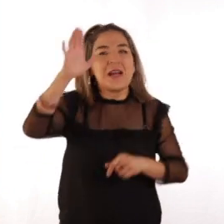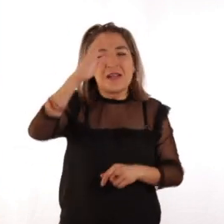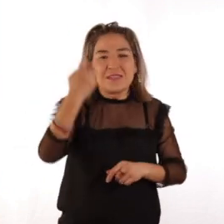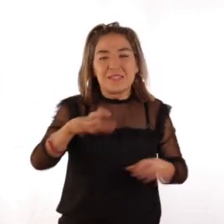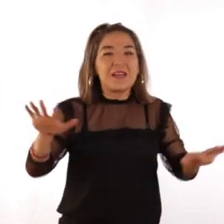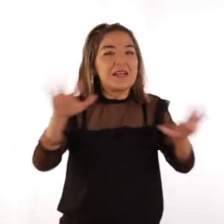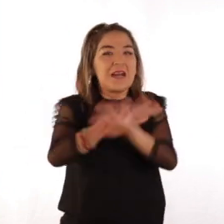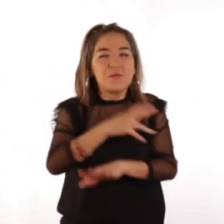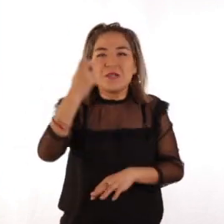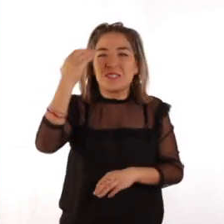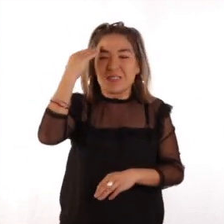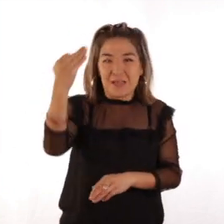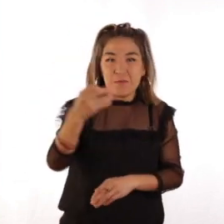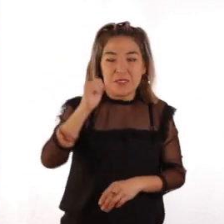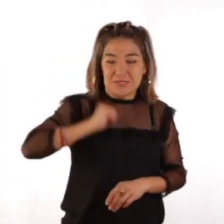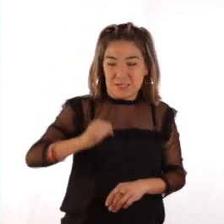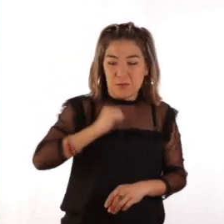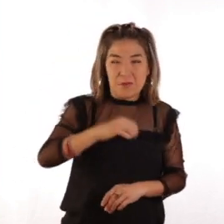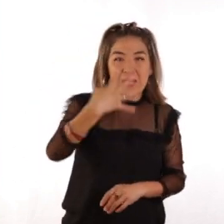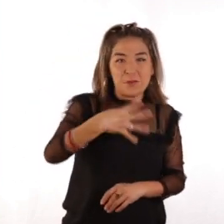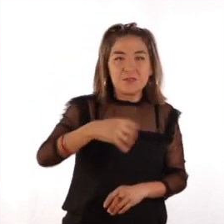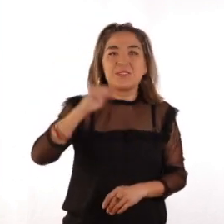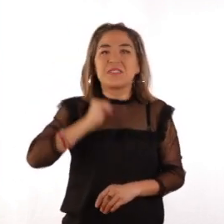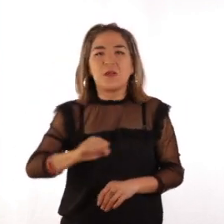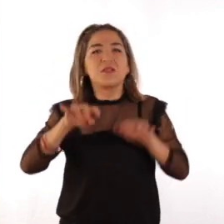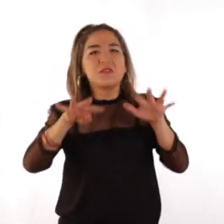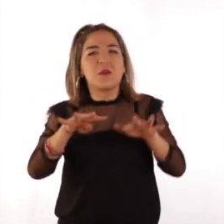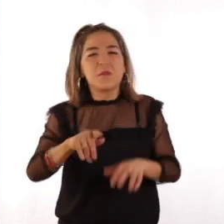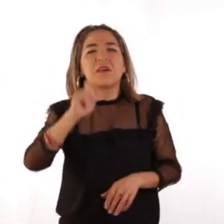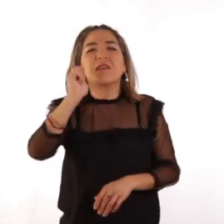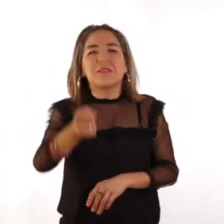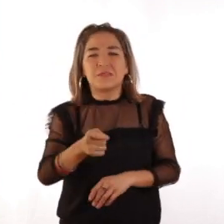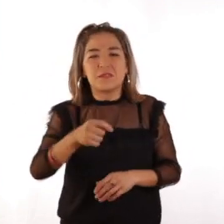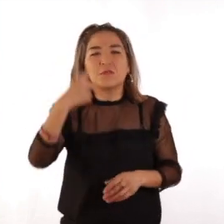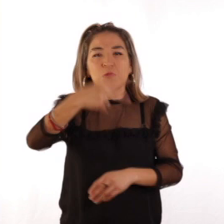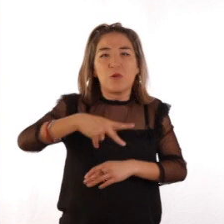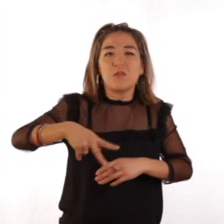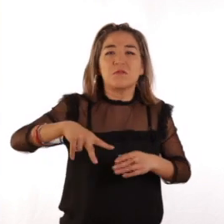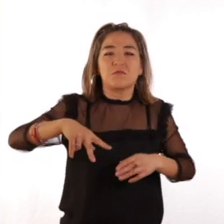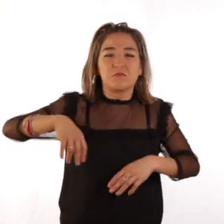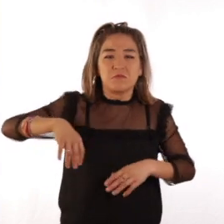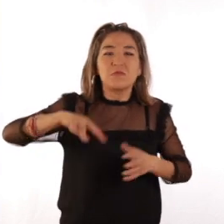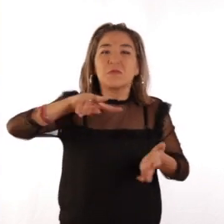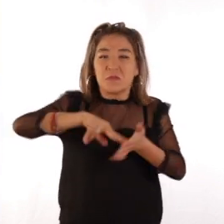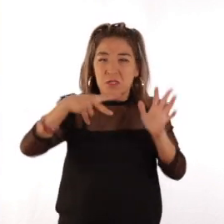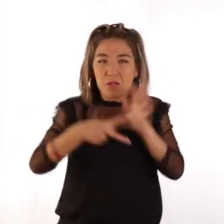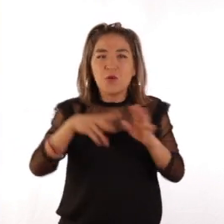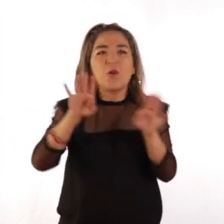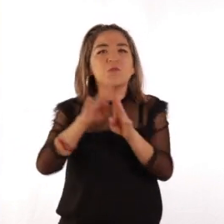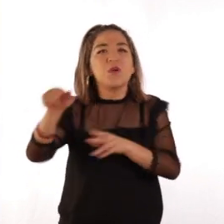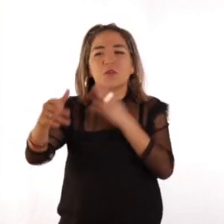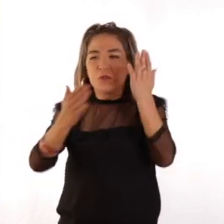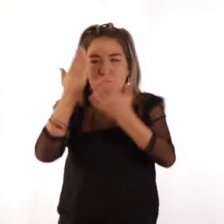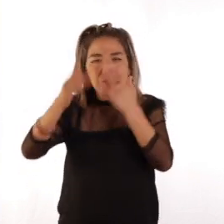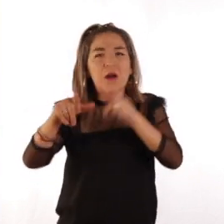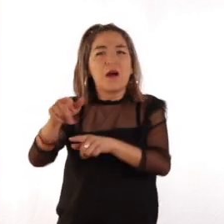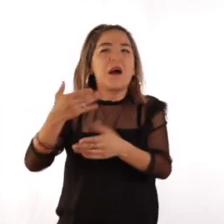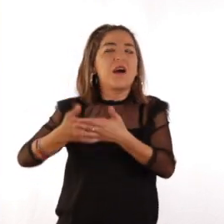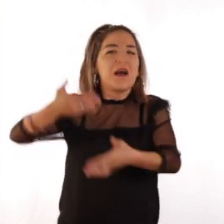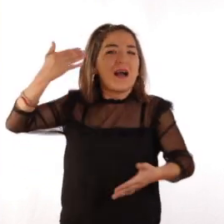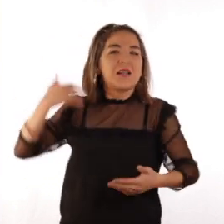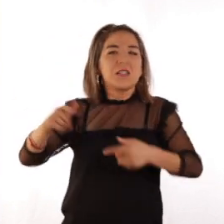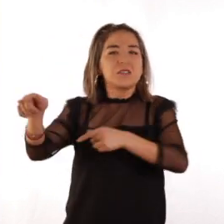época. Entre el siglo XIV y el siglo XIX, por ejemplo, había ingenieros que casi siempre eran militares